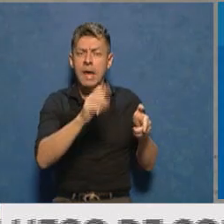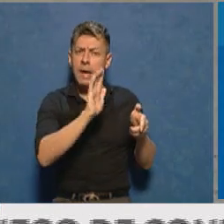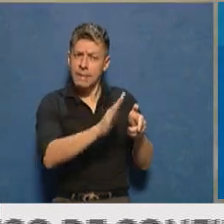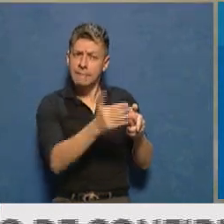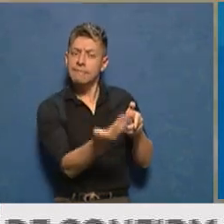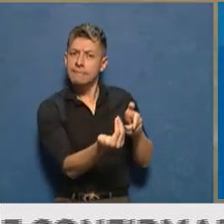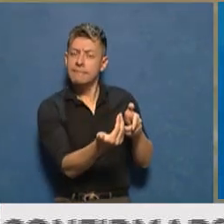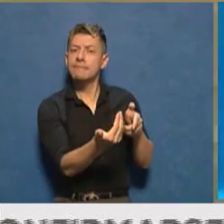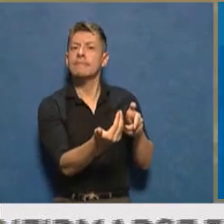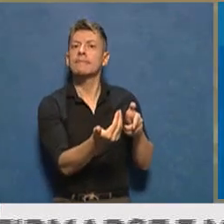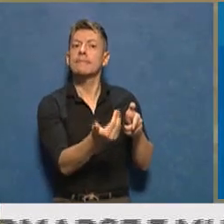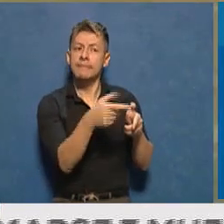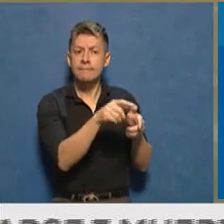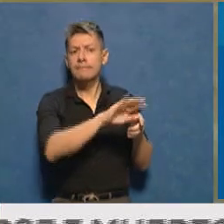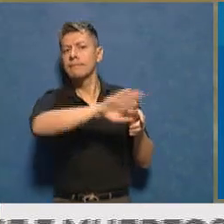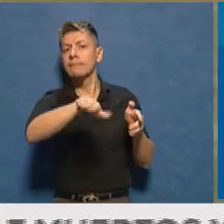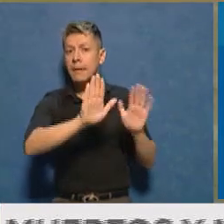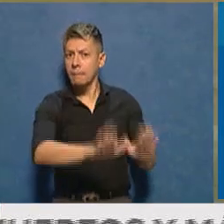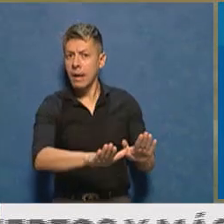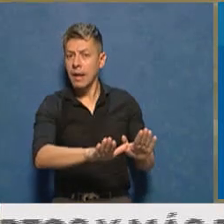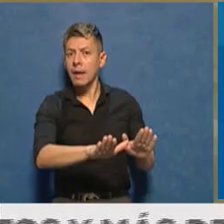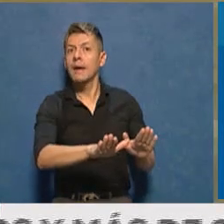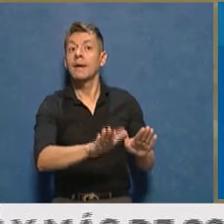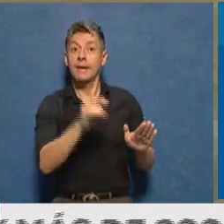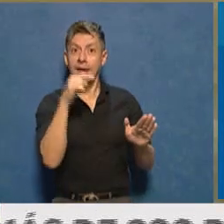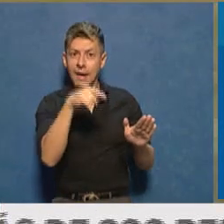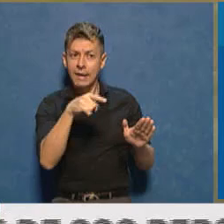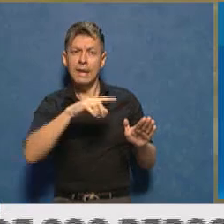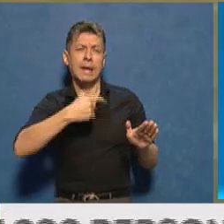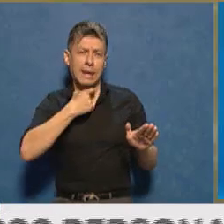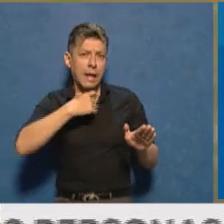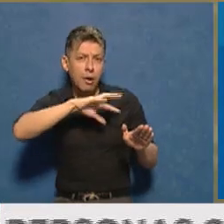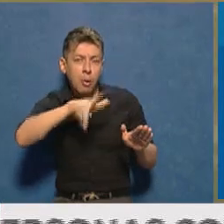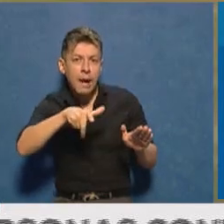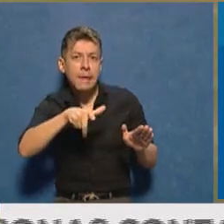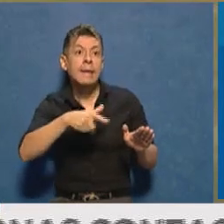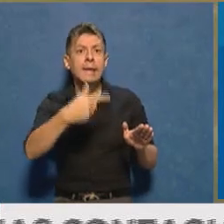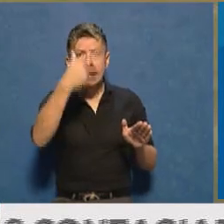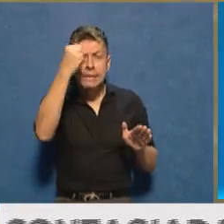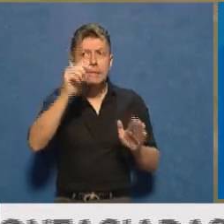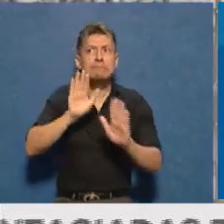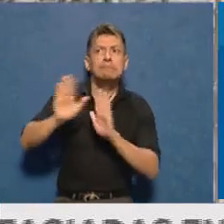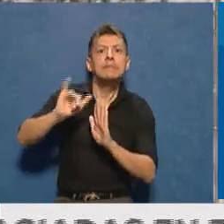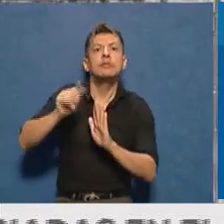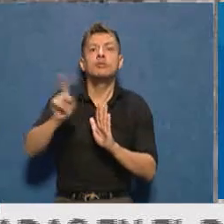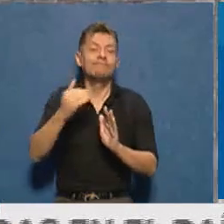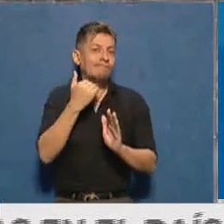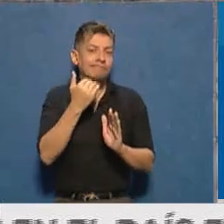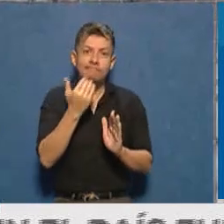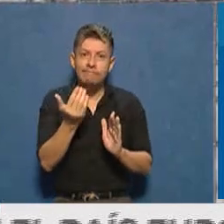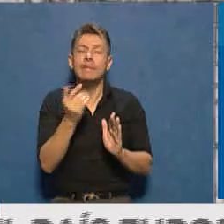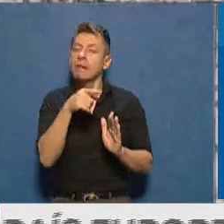amenazaron, le pidieron que se parara al costado y allí, con intenciones de robo, no se sabe si el taxista ofreció resistencia, lo cierto es